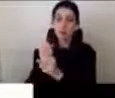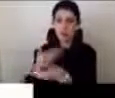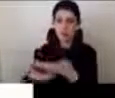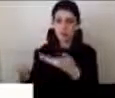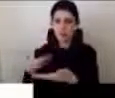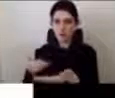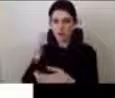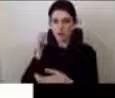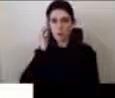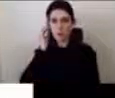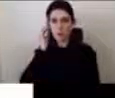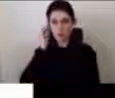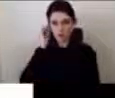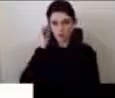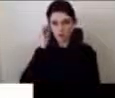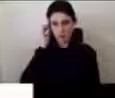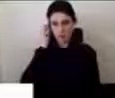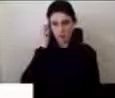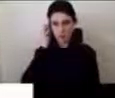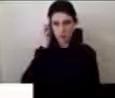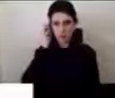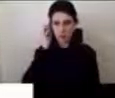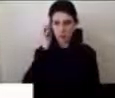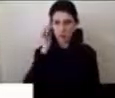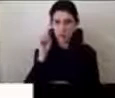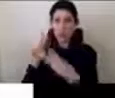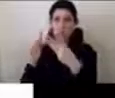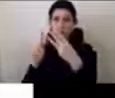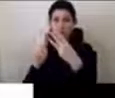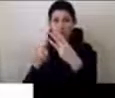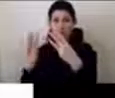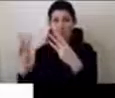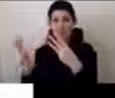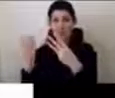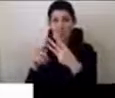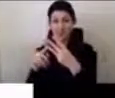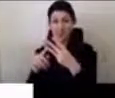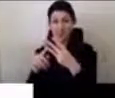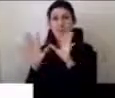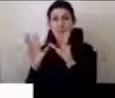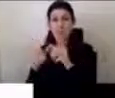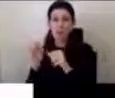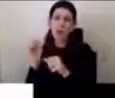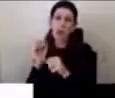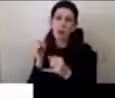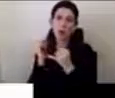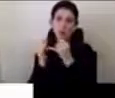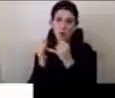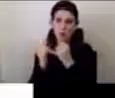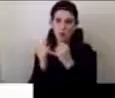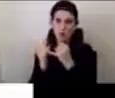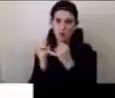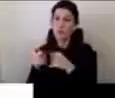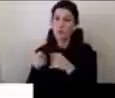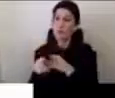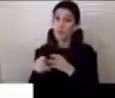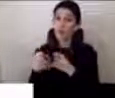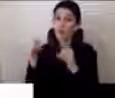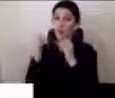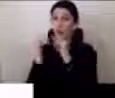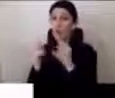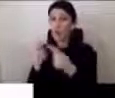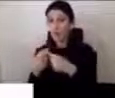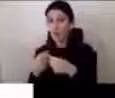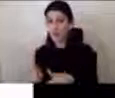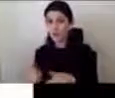Y un tercer espacio es dentro del núcleo familiar o con amigos, en los que encuentras un modo diferente de interacción con las